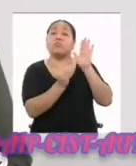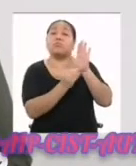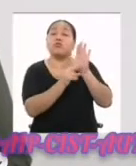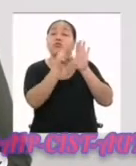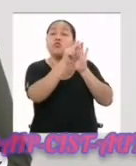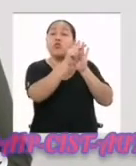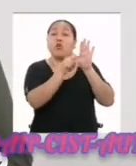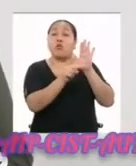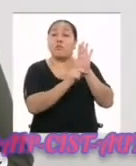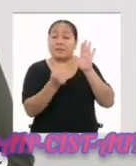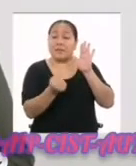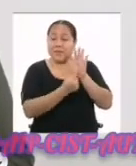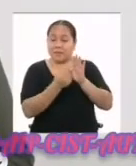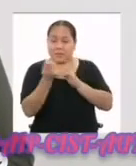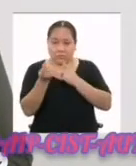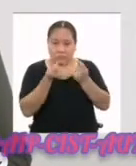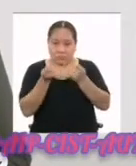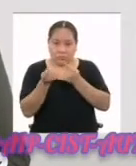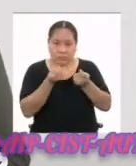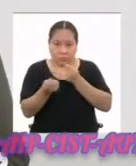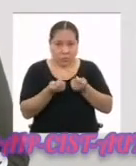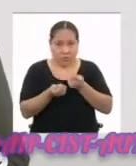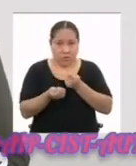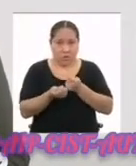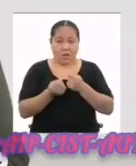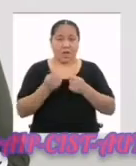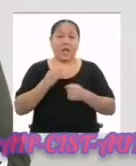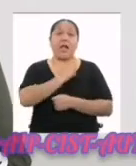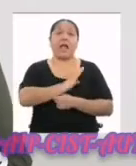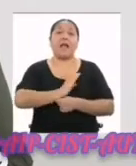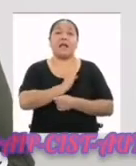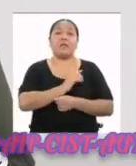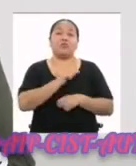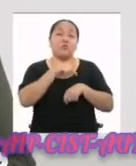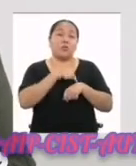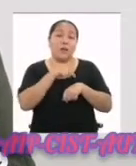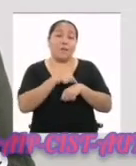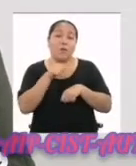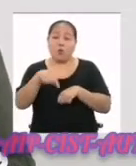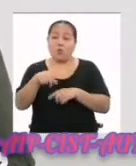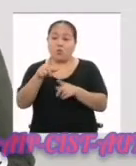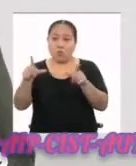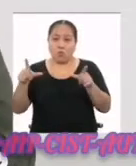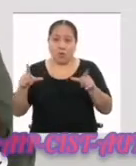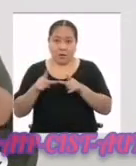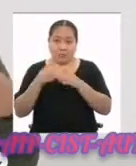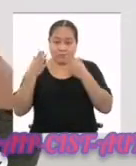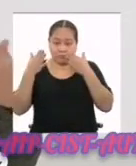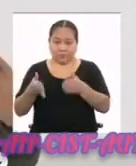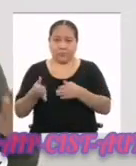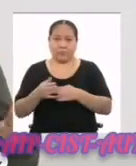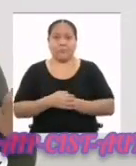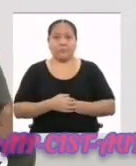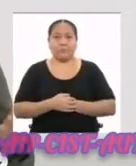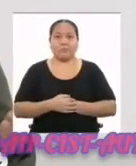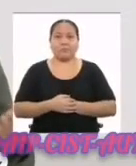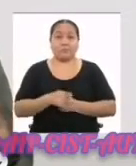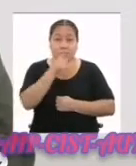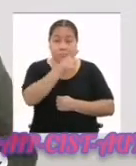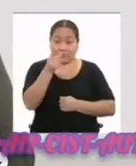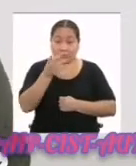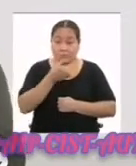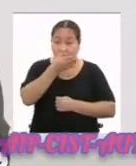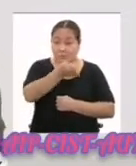buscan regular nuestra conducta en un momento y en un lugar específico. A donde quiera que